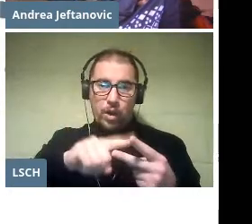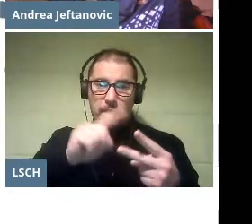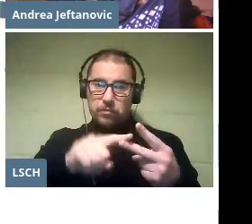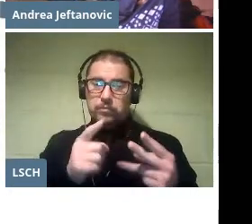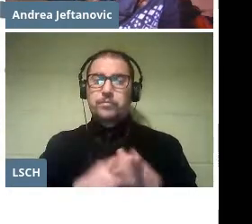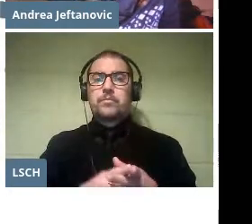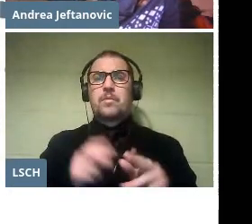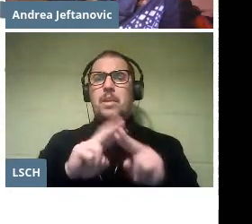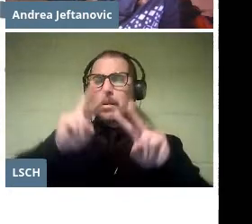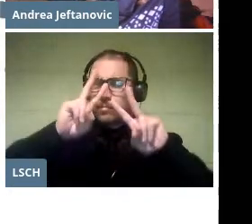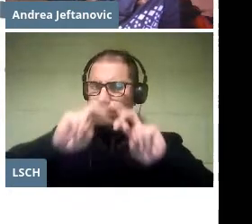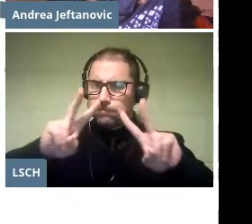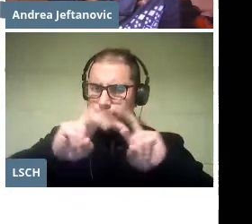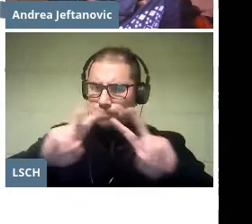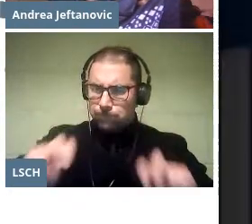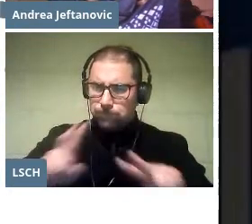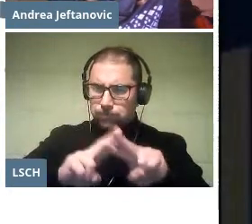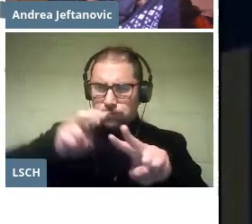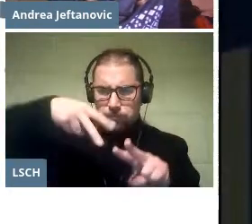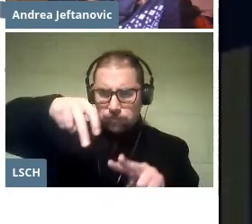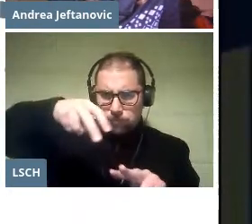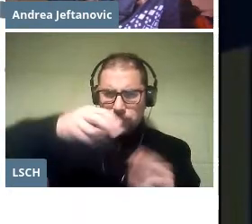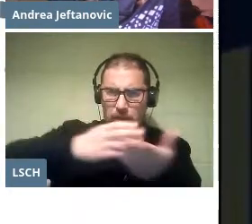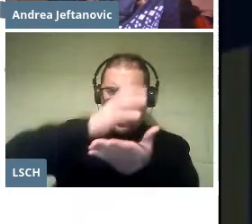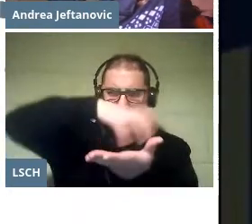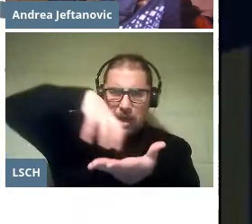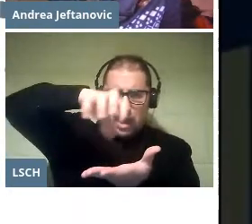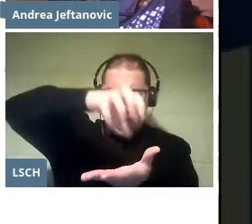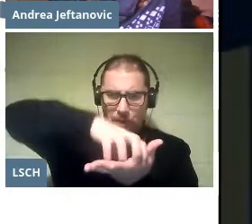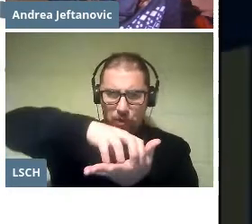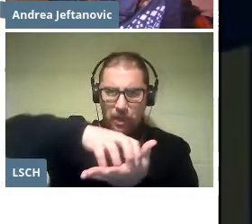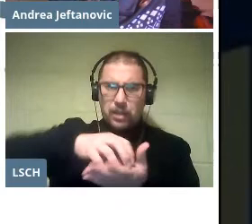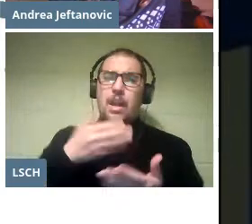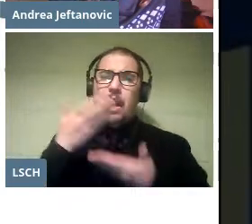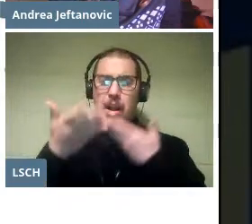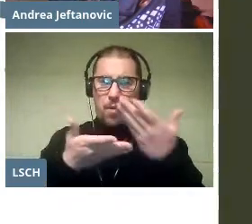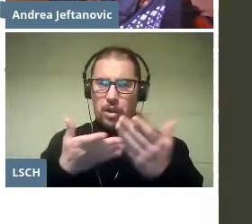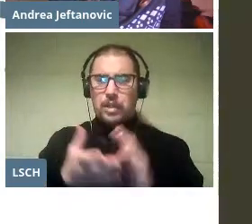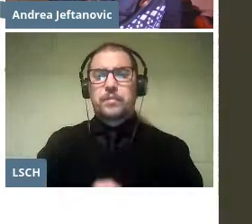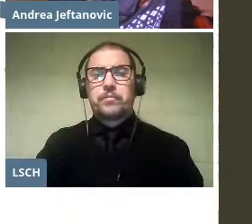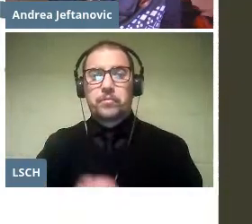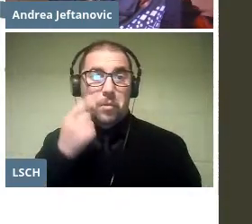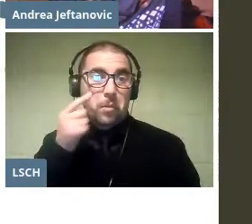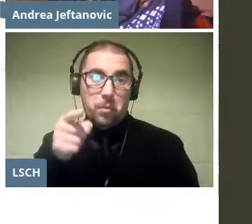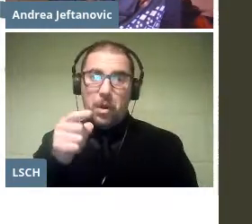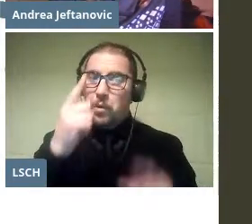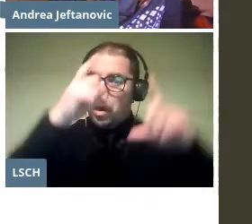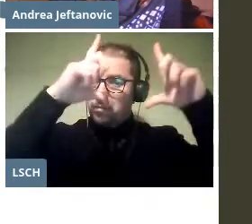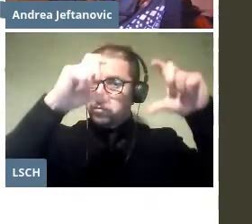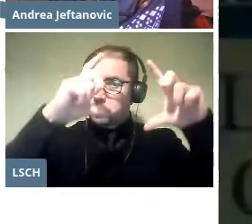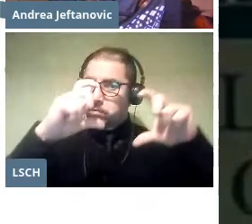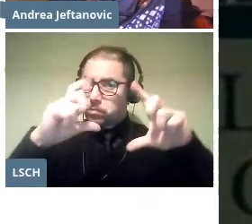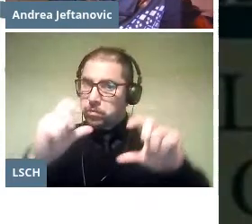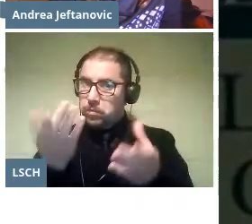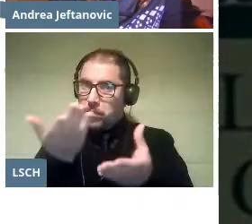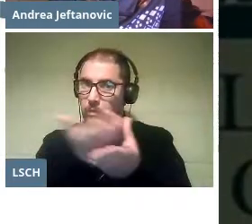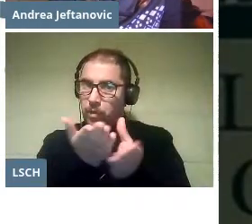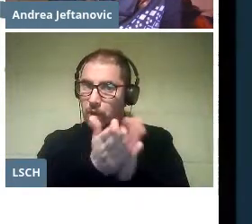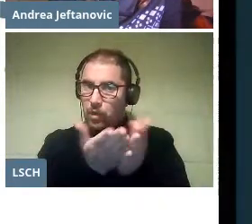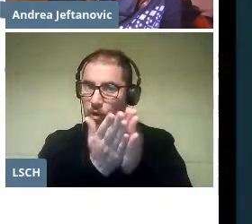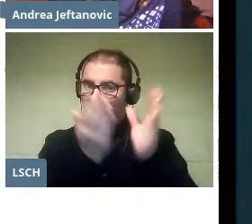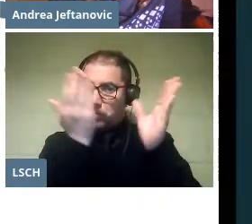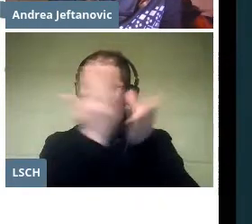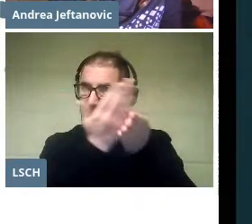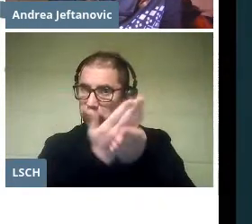acto desde su dimensión urbana y poética. Acá podrán ver algunas de las portadas de los libros que voy a